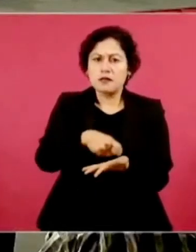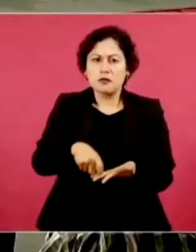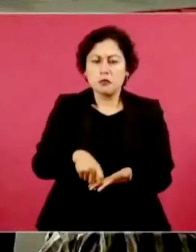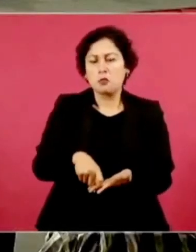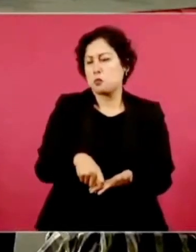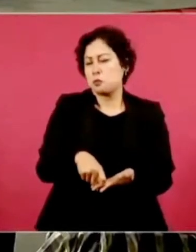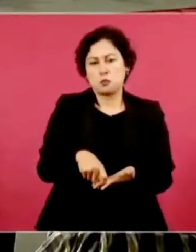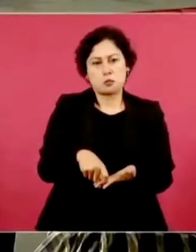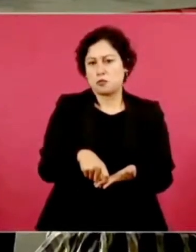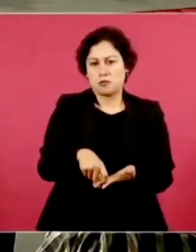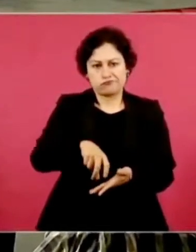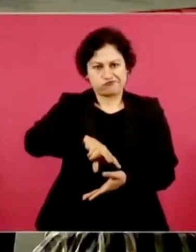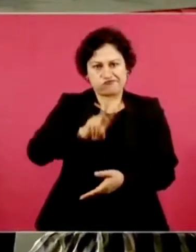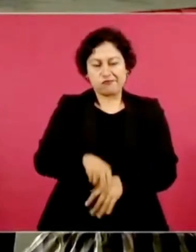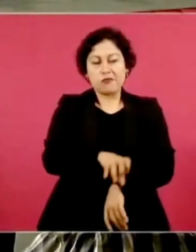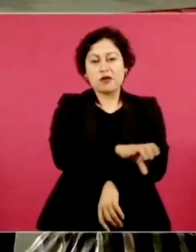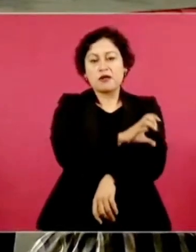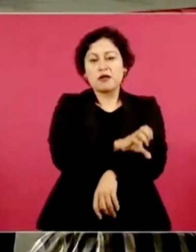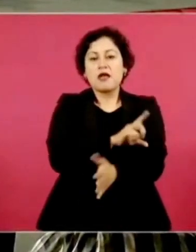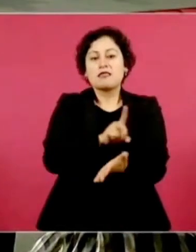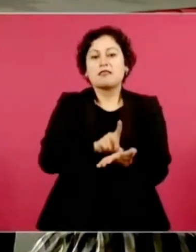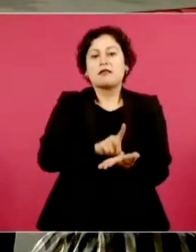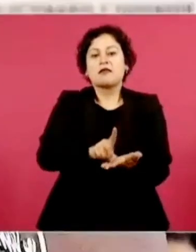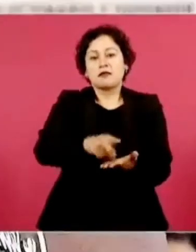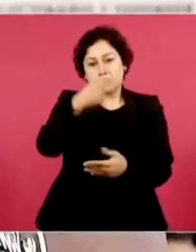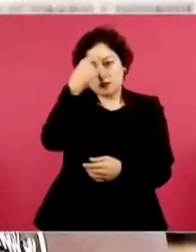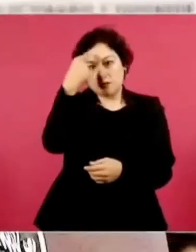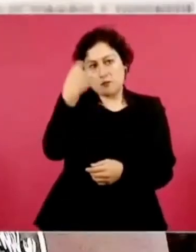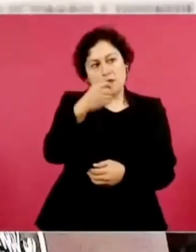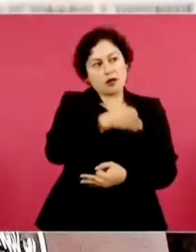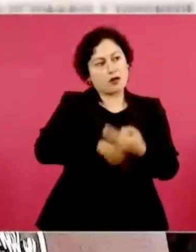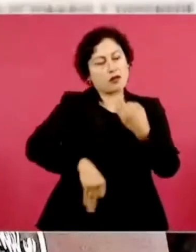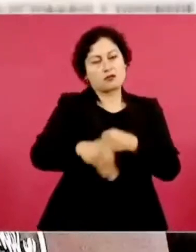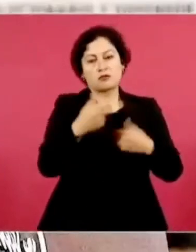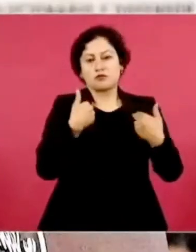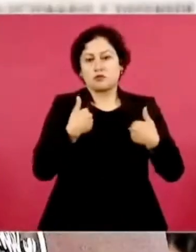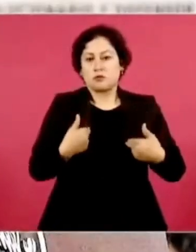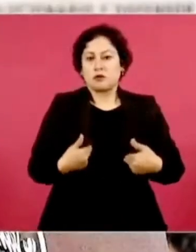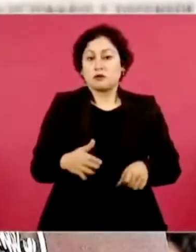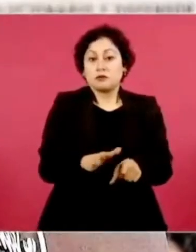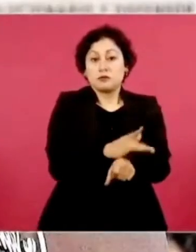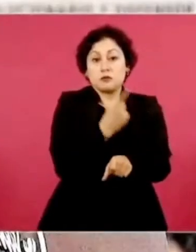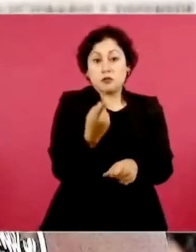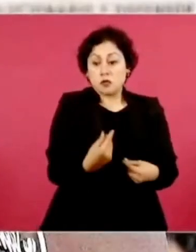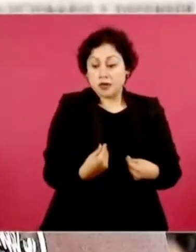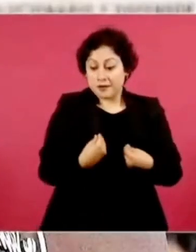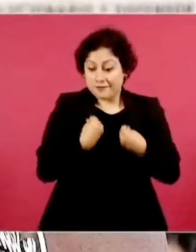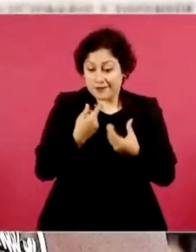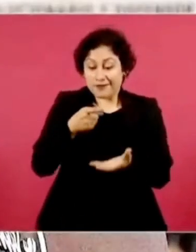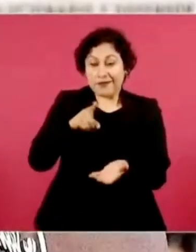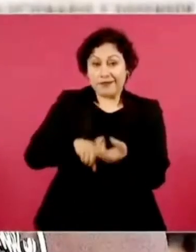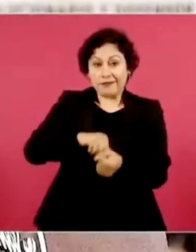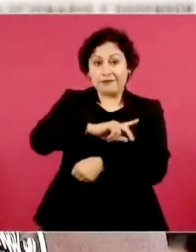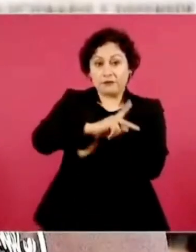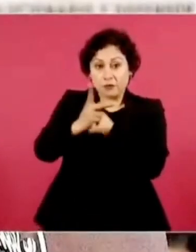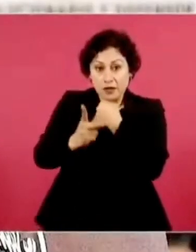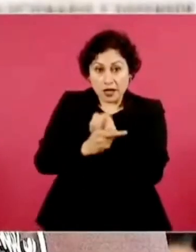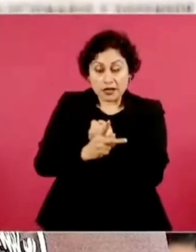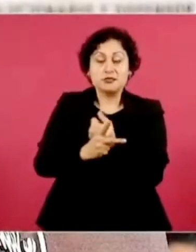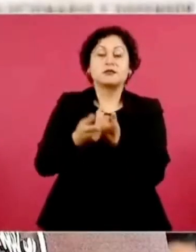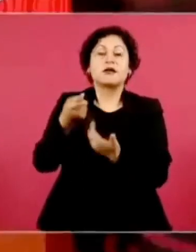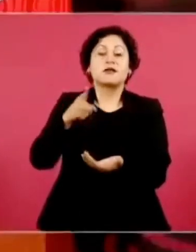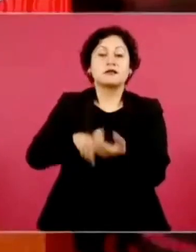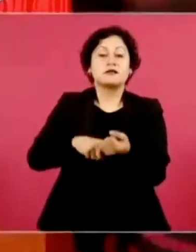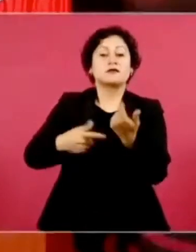por depender de ello el desarrollo de la vida y la economía del país, debe estar incluida